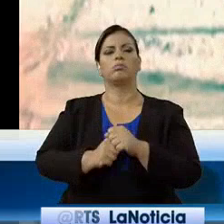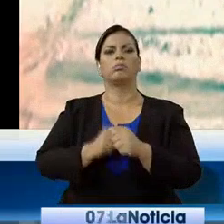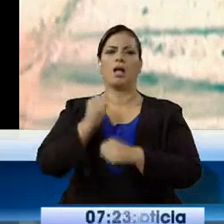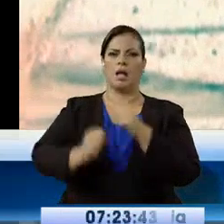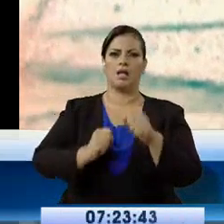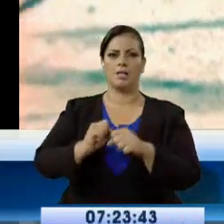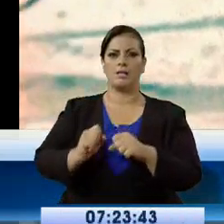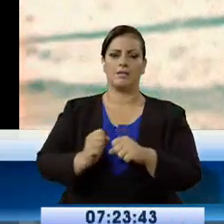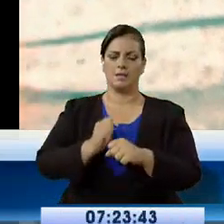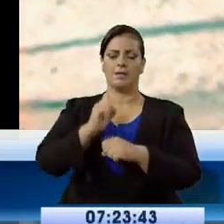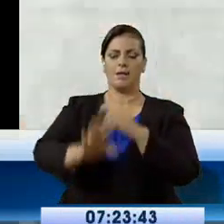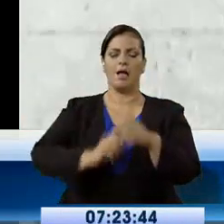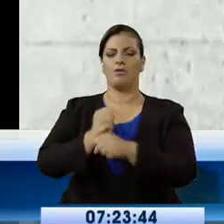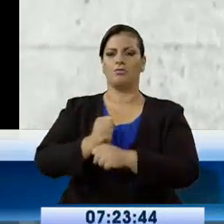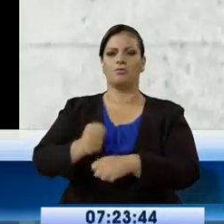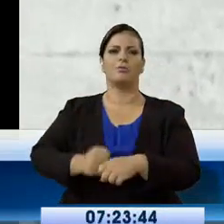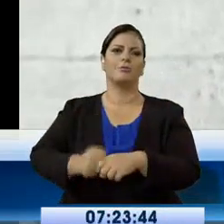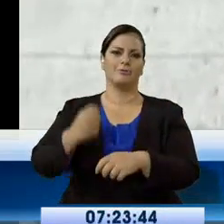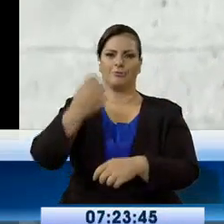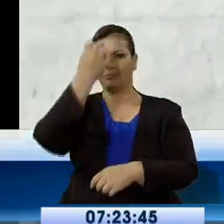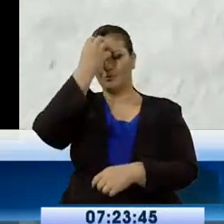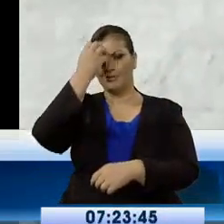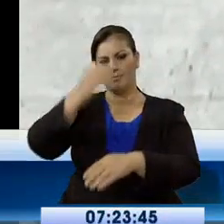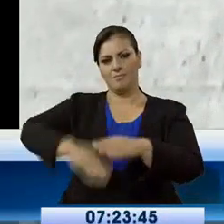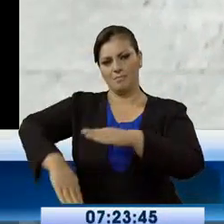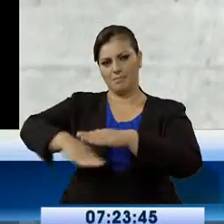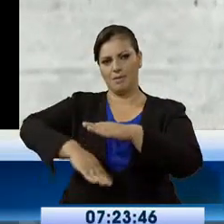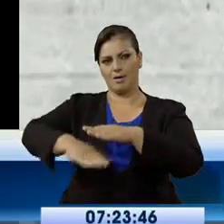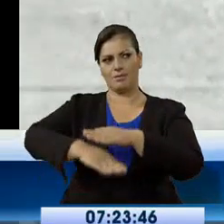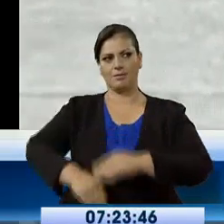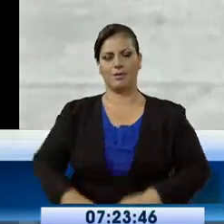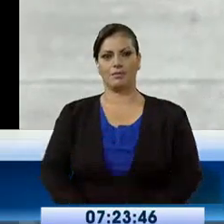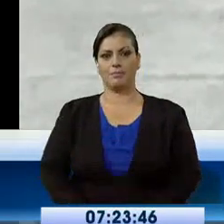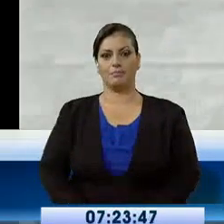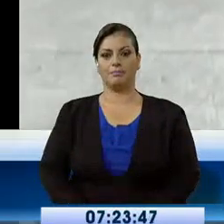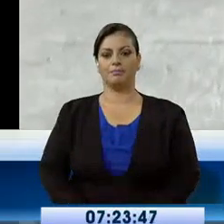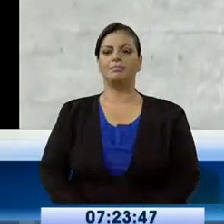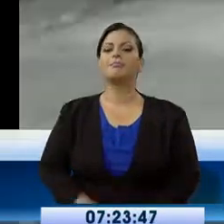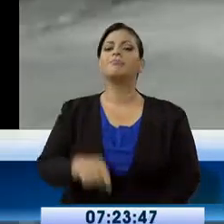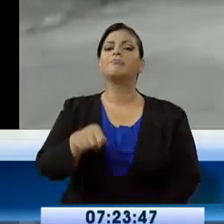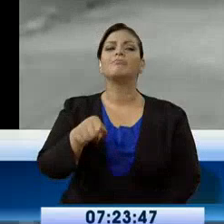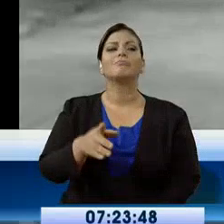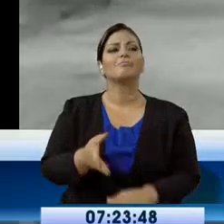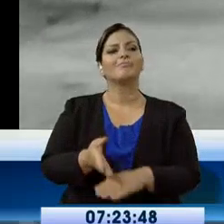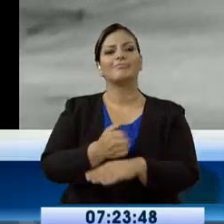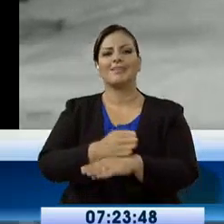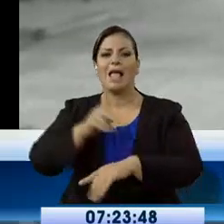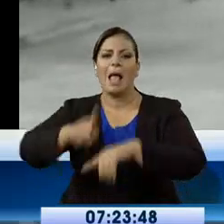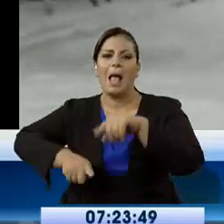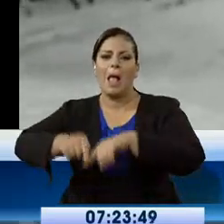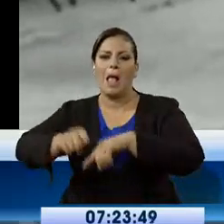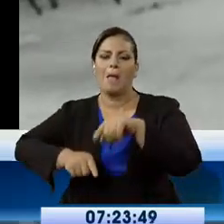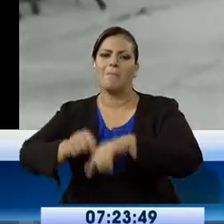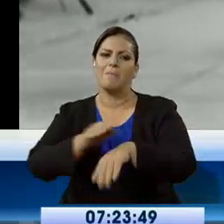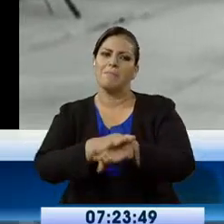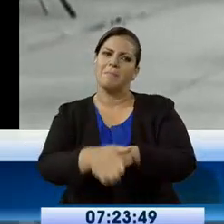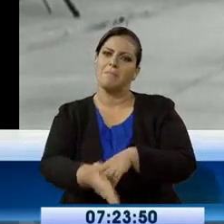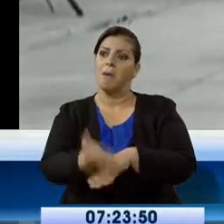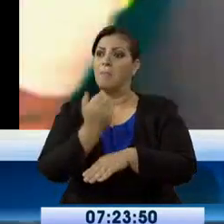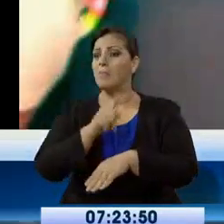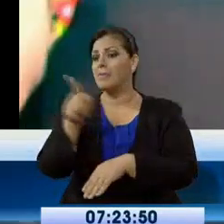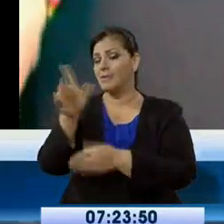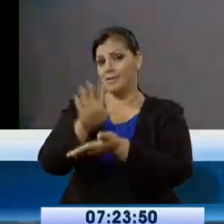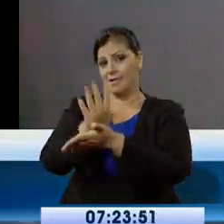regresar hasta su domicilio. Sin embargo, fue invitada por unas amiguitas, las mismas que iban a otra entidad